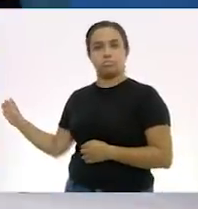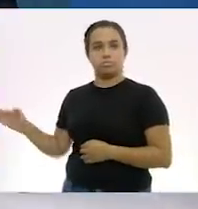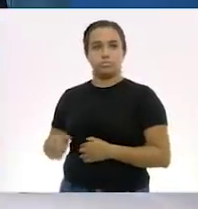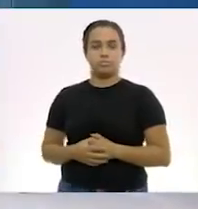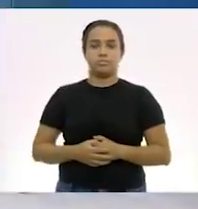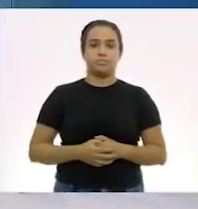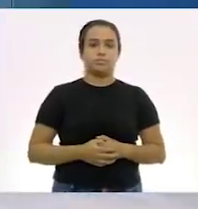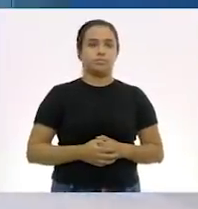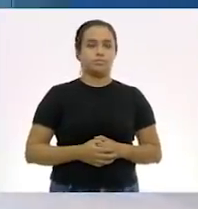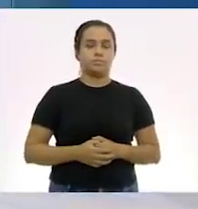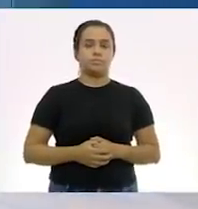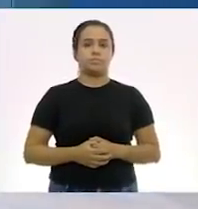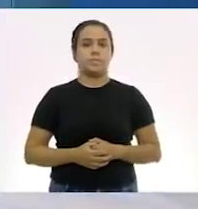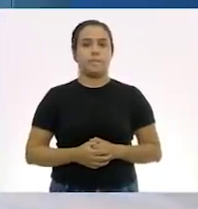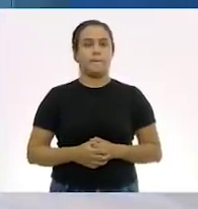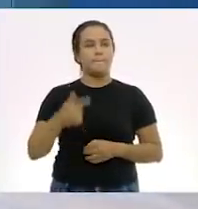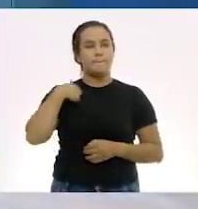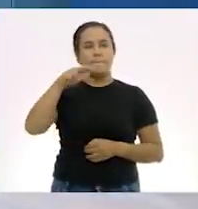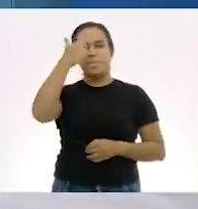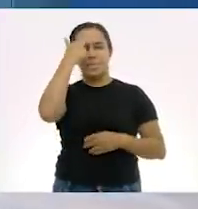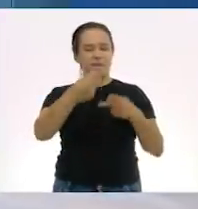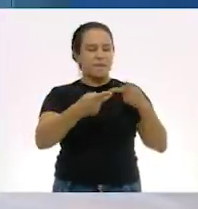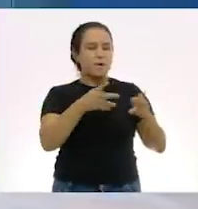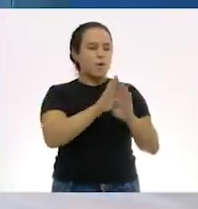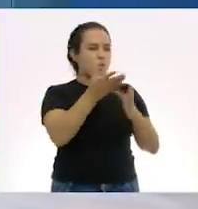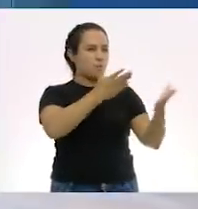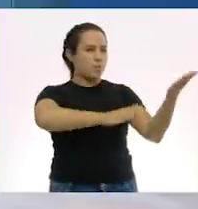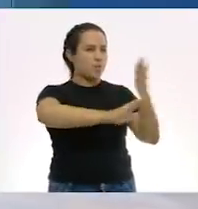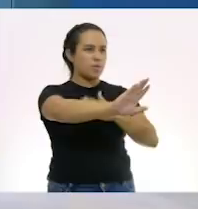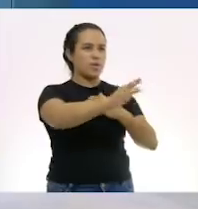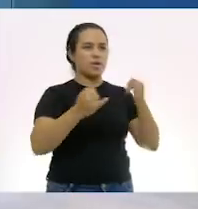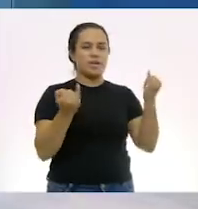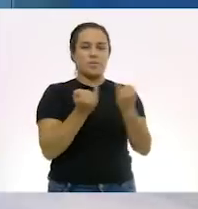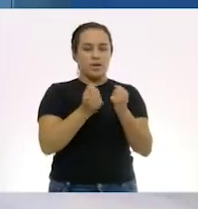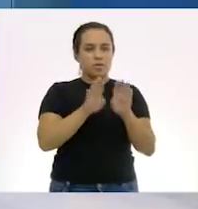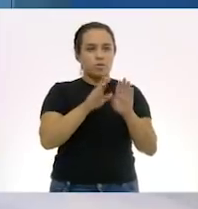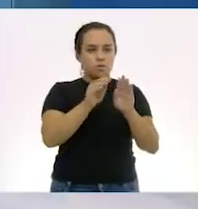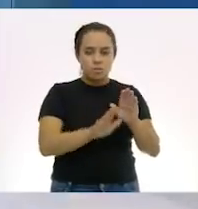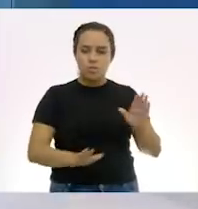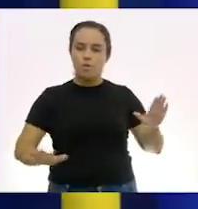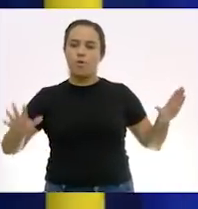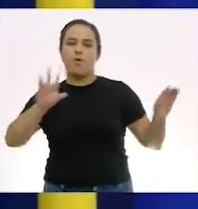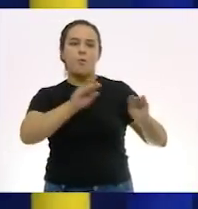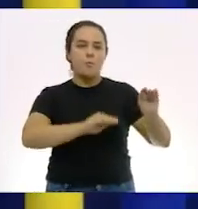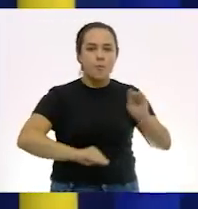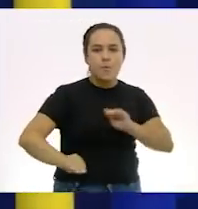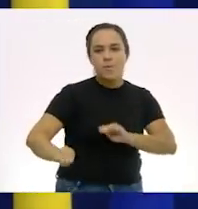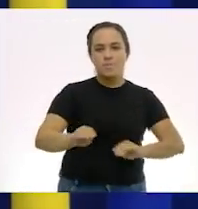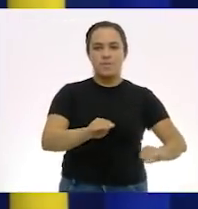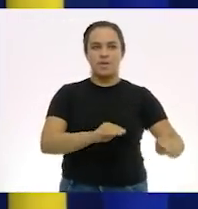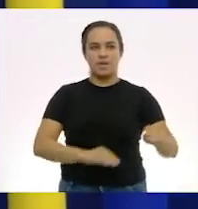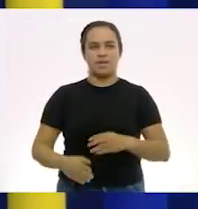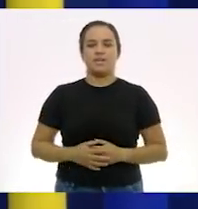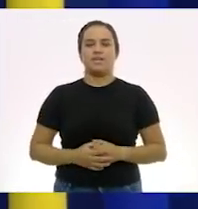hacia la derecha. O sea, como que se amplía hacia cada lado. Podemos ampliar nuestra esfera hacia